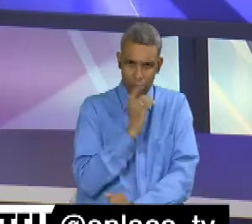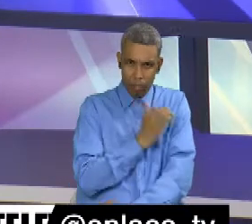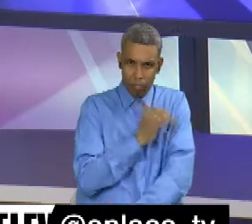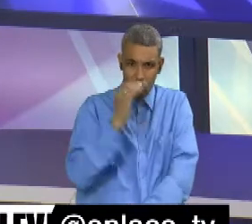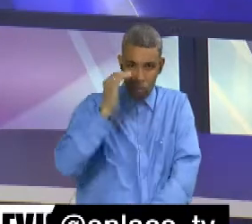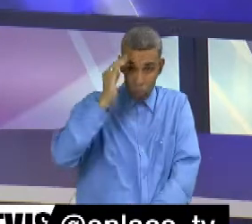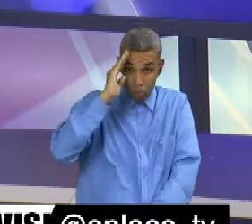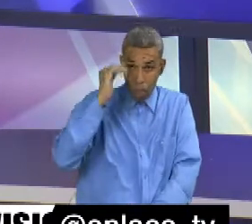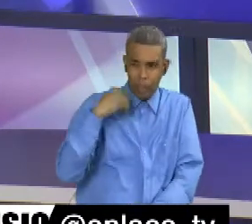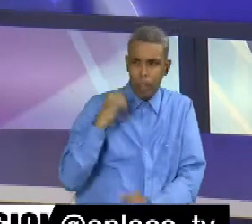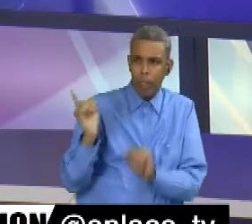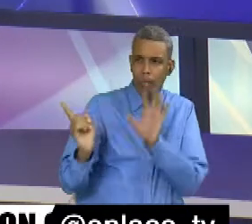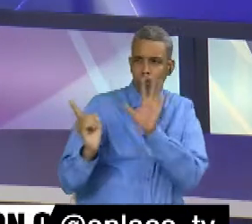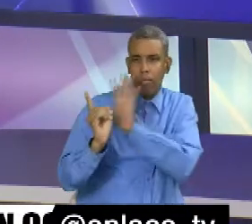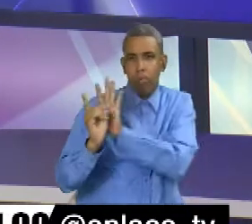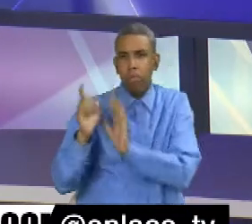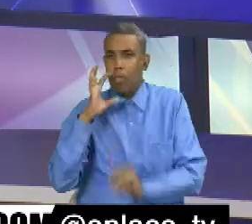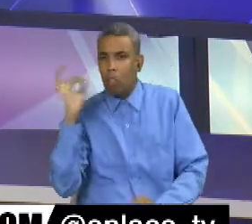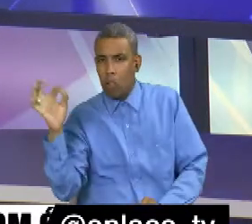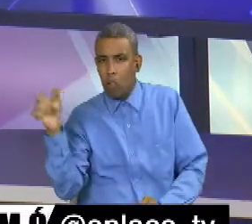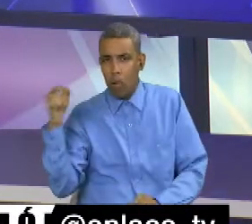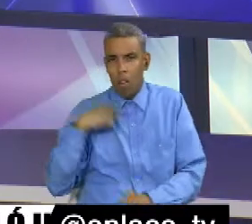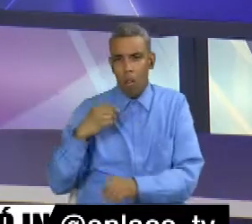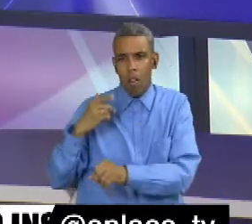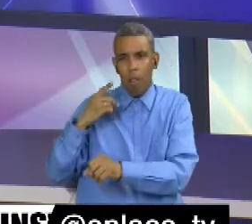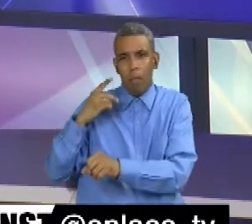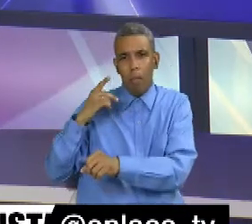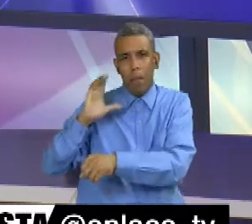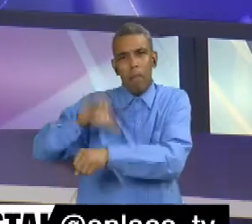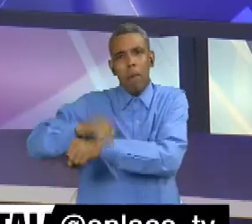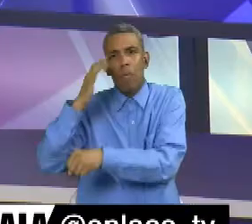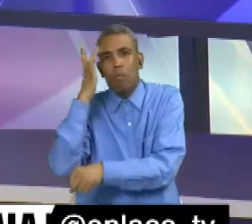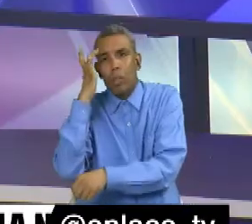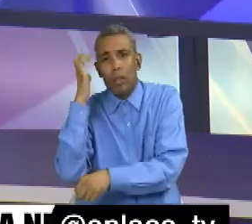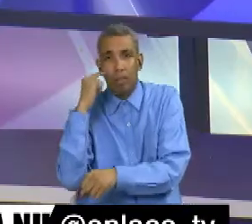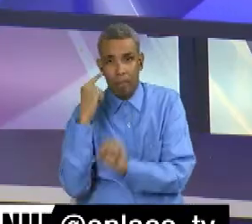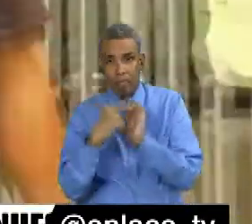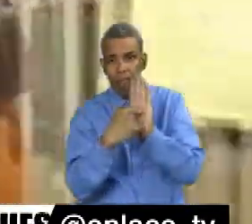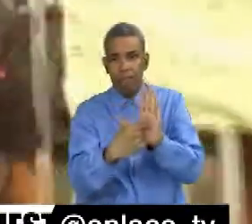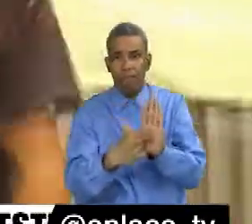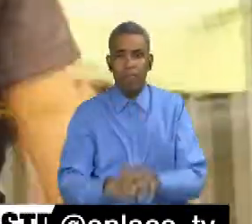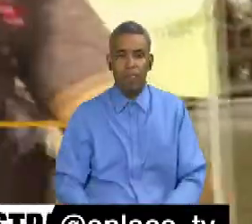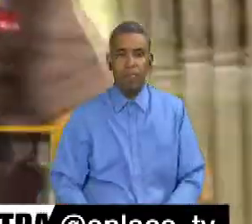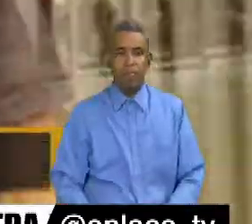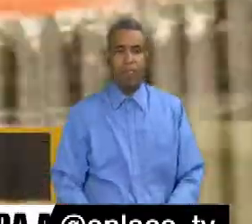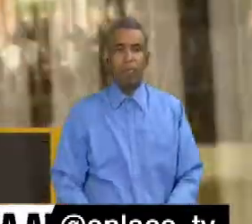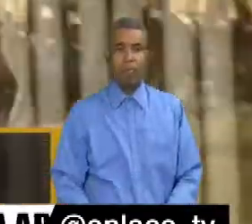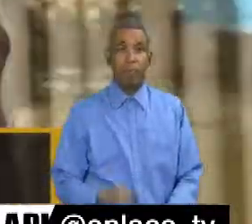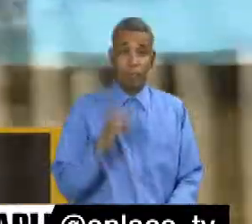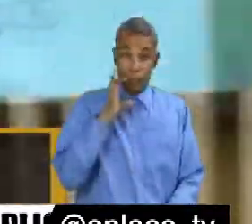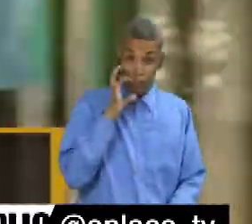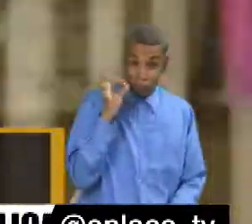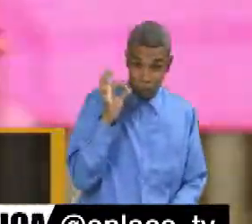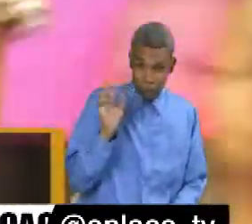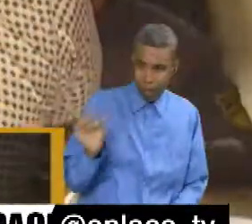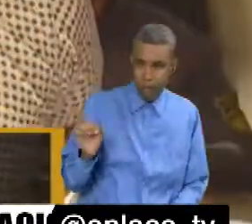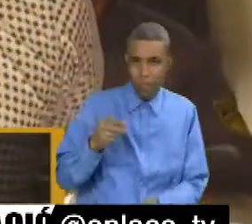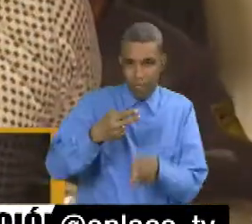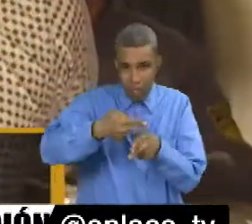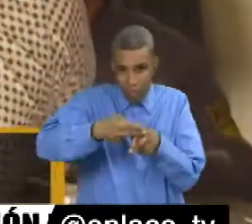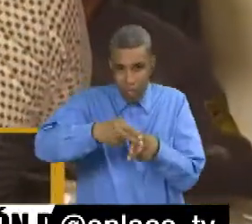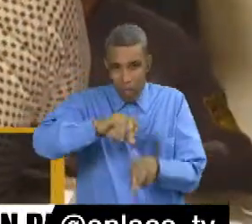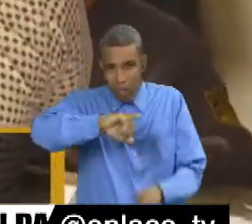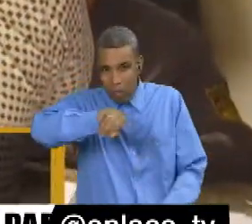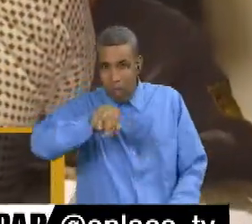barrio El Cerro. El capturado presentaba varias denuncias por violencia intrafamiliar. Este es el momento en el que Jesús Alberto Guevara